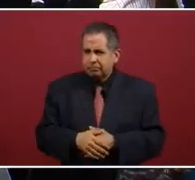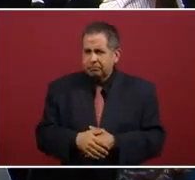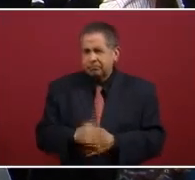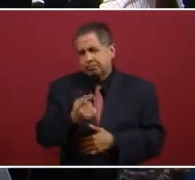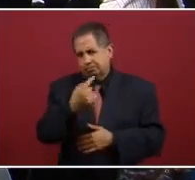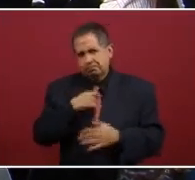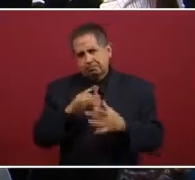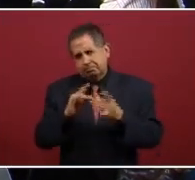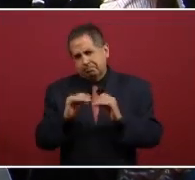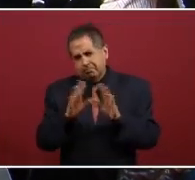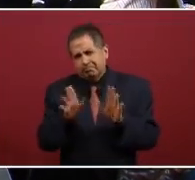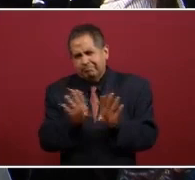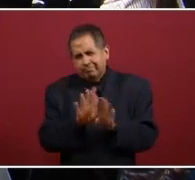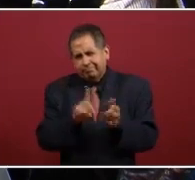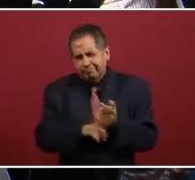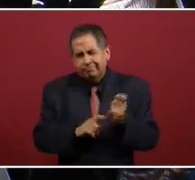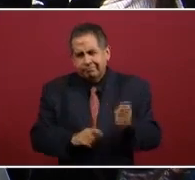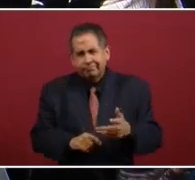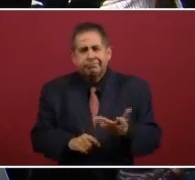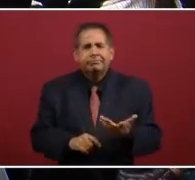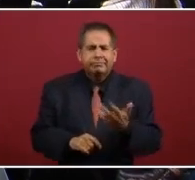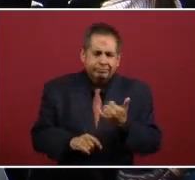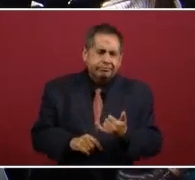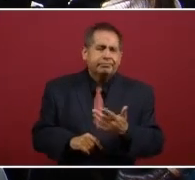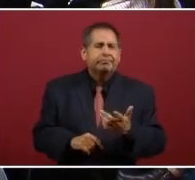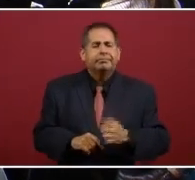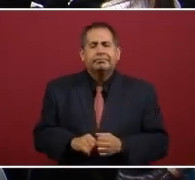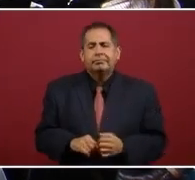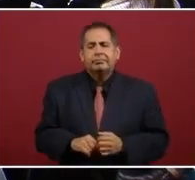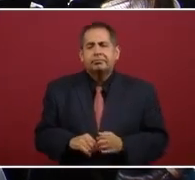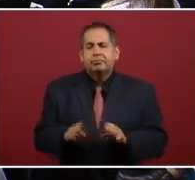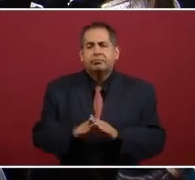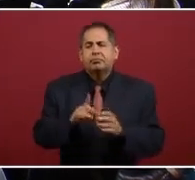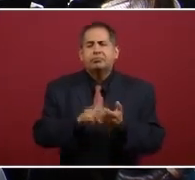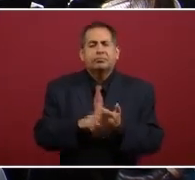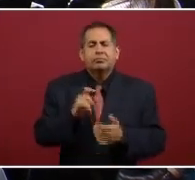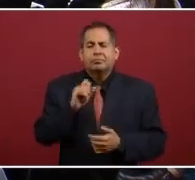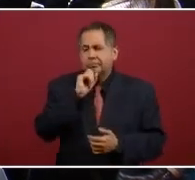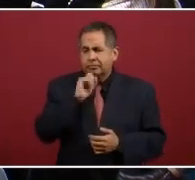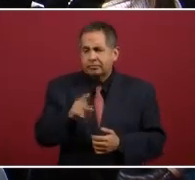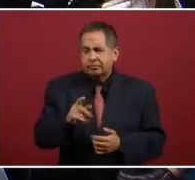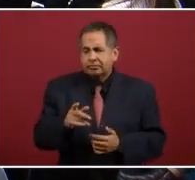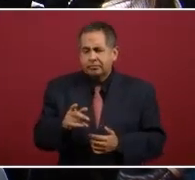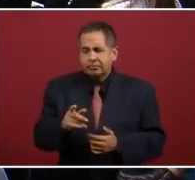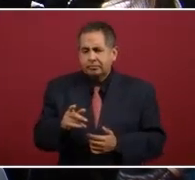pudiera aclararnos eso y bueno, también